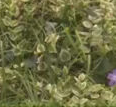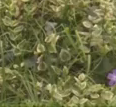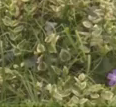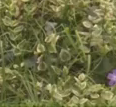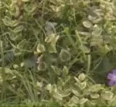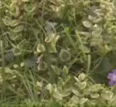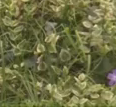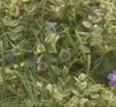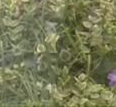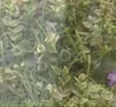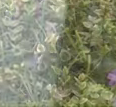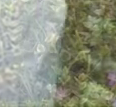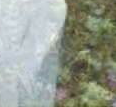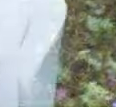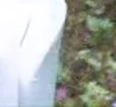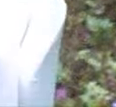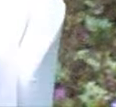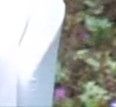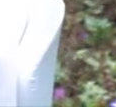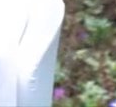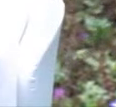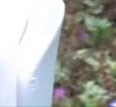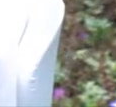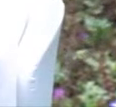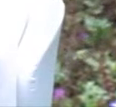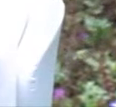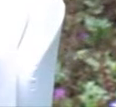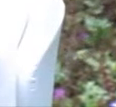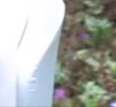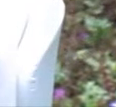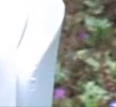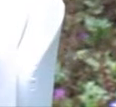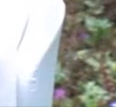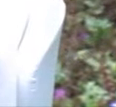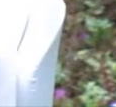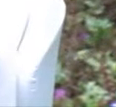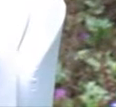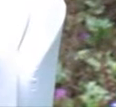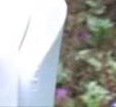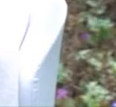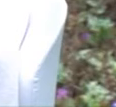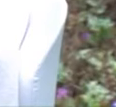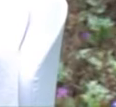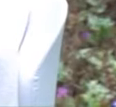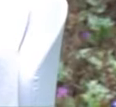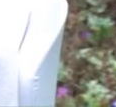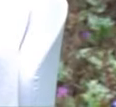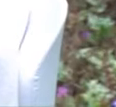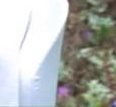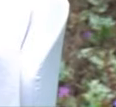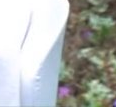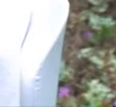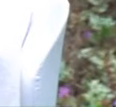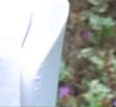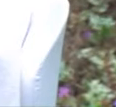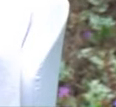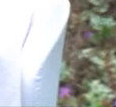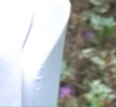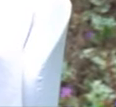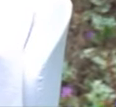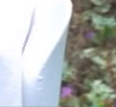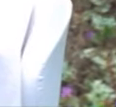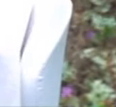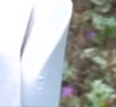asequibles, con seguridad de la tenencia y fácil acceso al agua, el saneamiento, el transporte y otros servicios